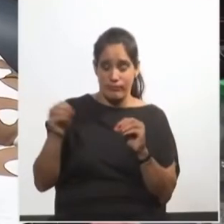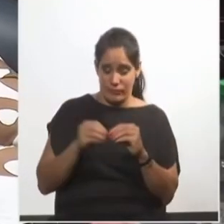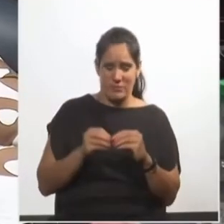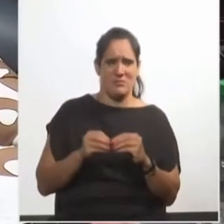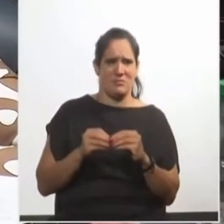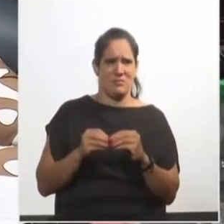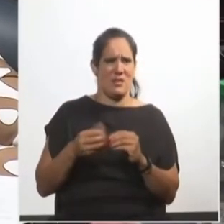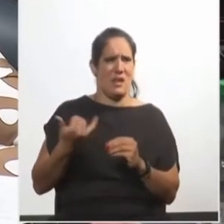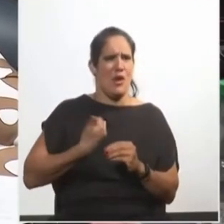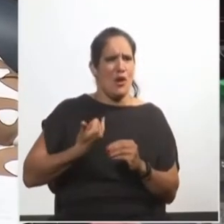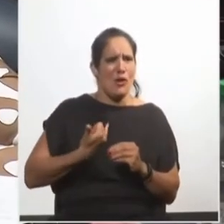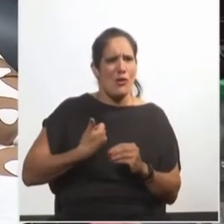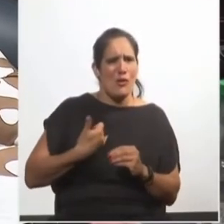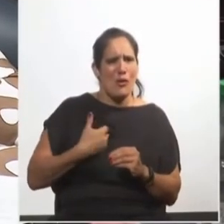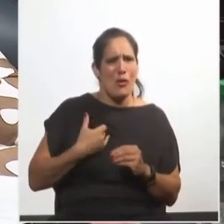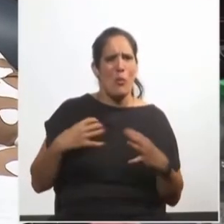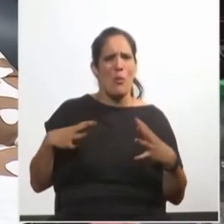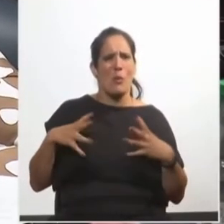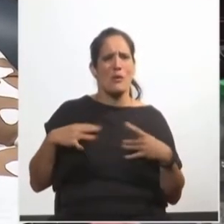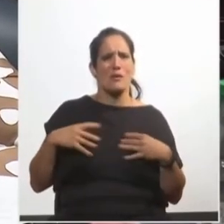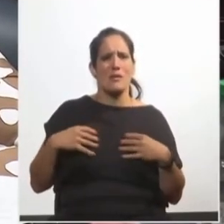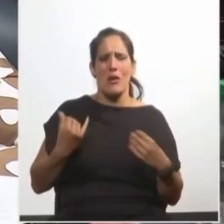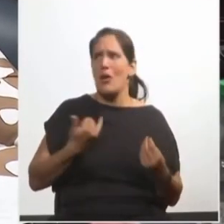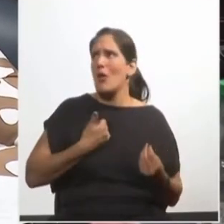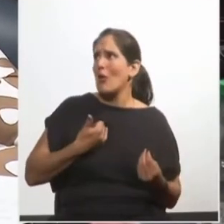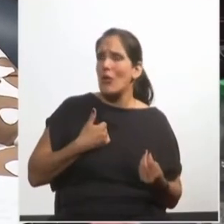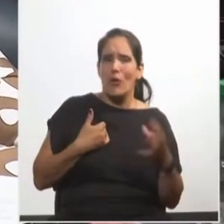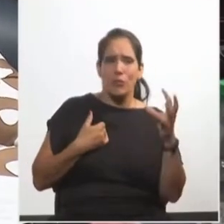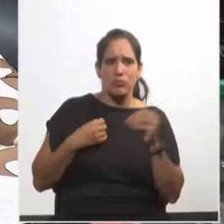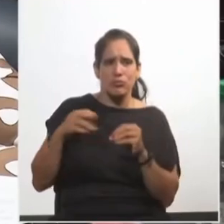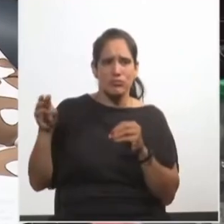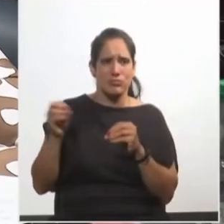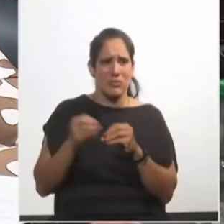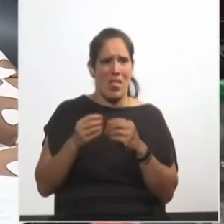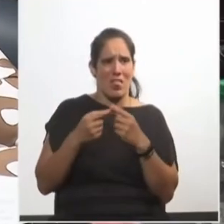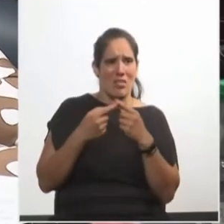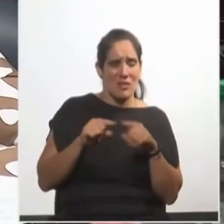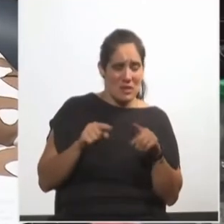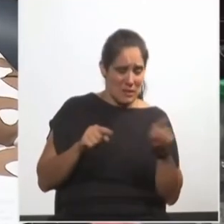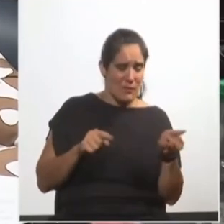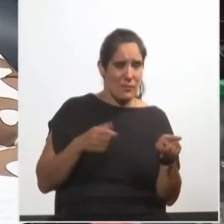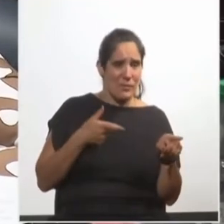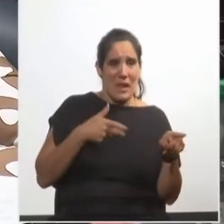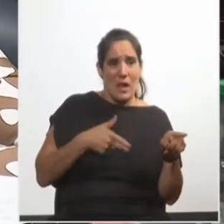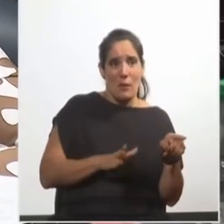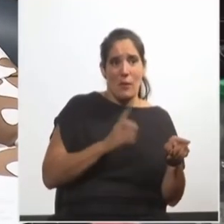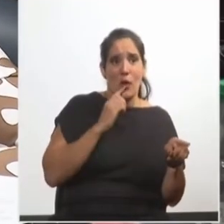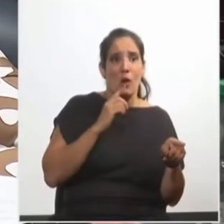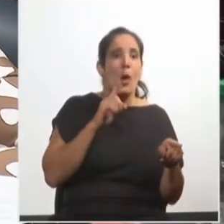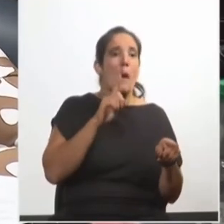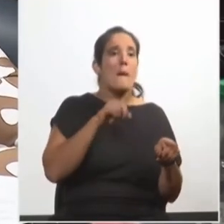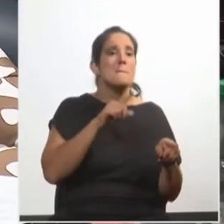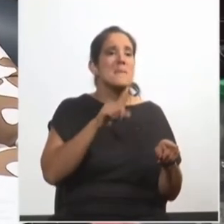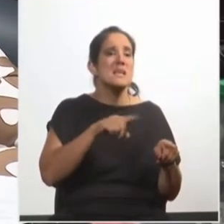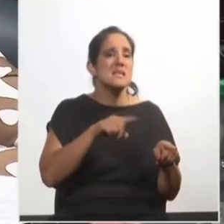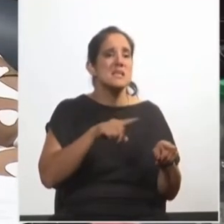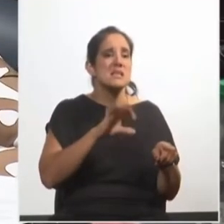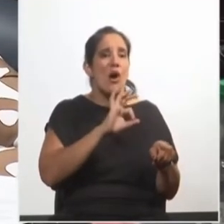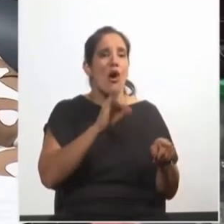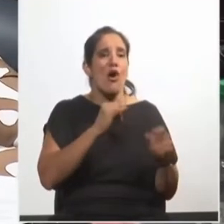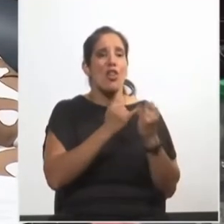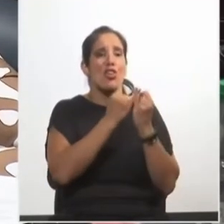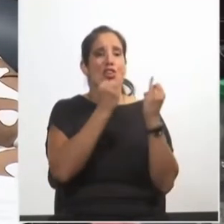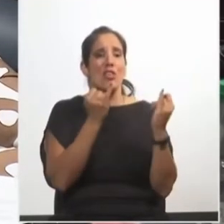presidenta, cómo el sistema jubilatorio va a tratar de forma tan diferente a personas con meses o incluso